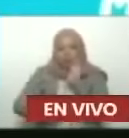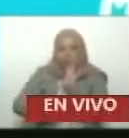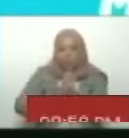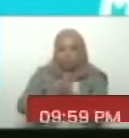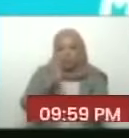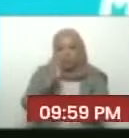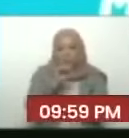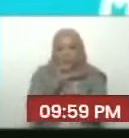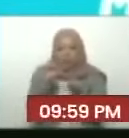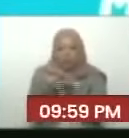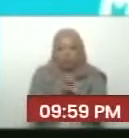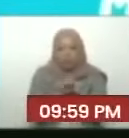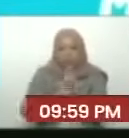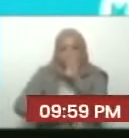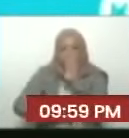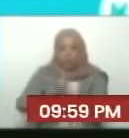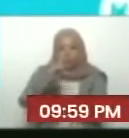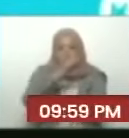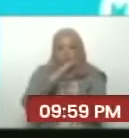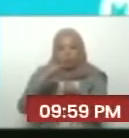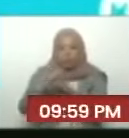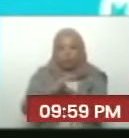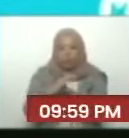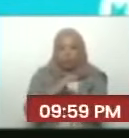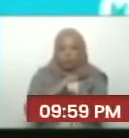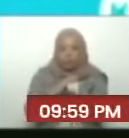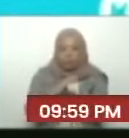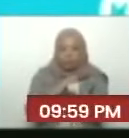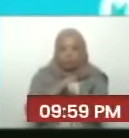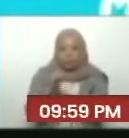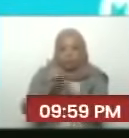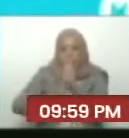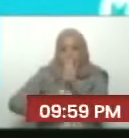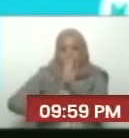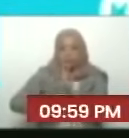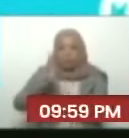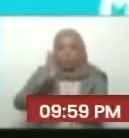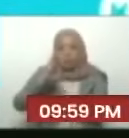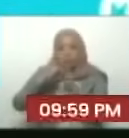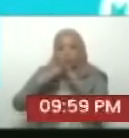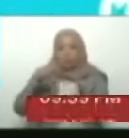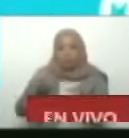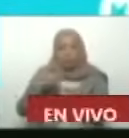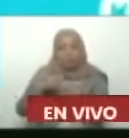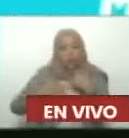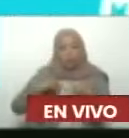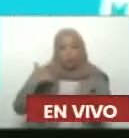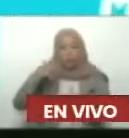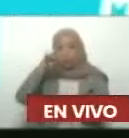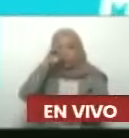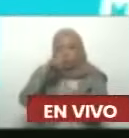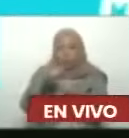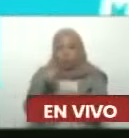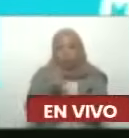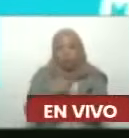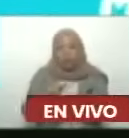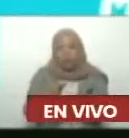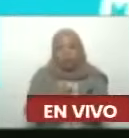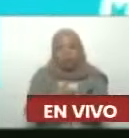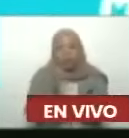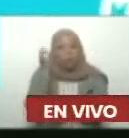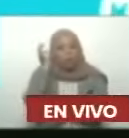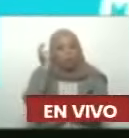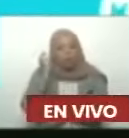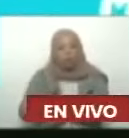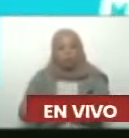desarrollo ecológico, desarrollo cultural, desarrollo en todos los sentidos. Gobernadora, ¿qué me dice?